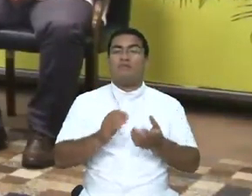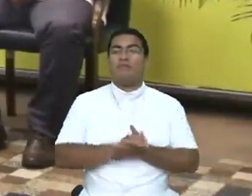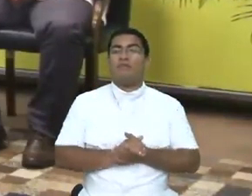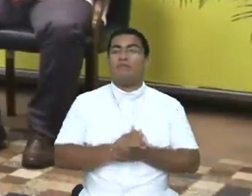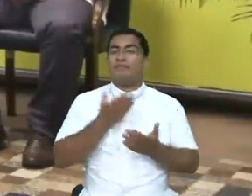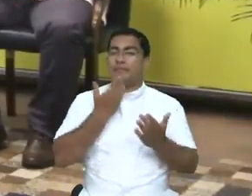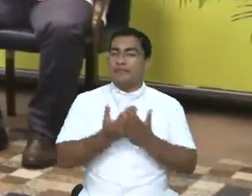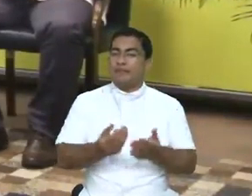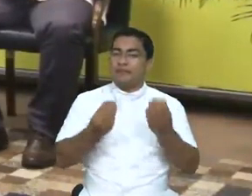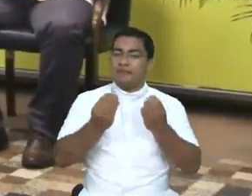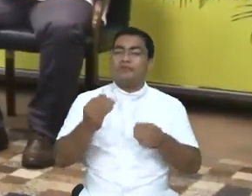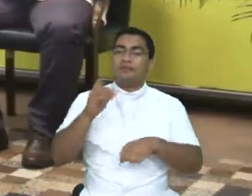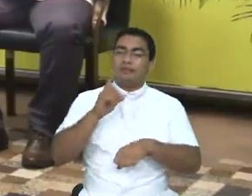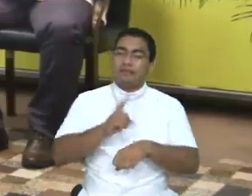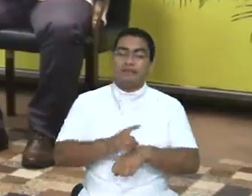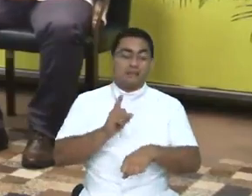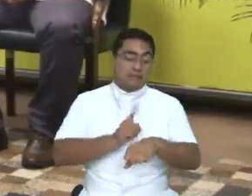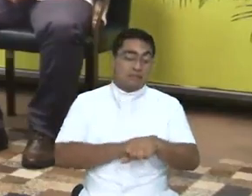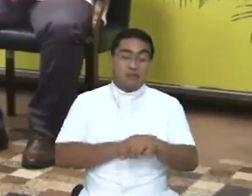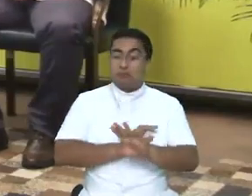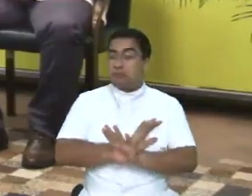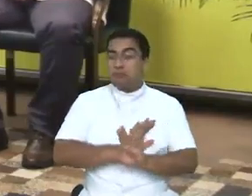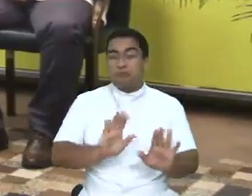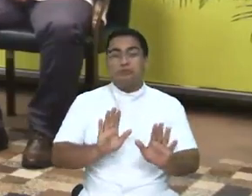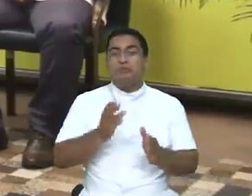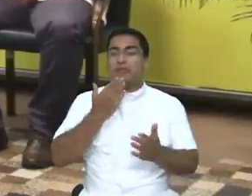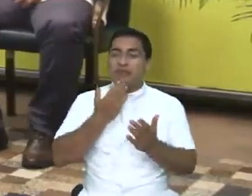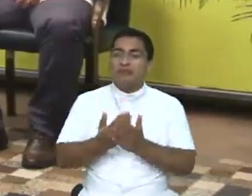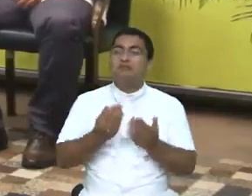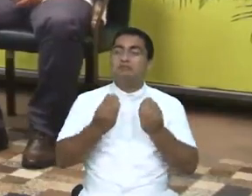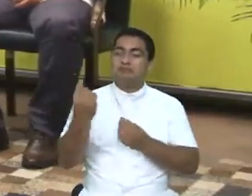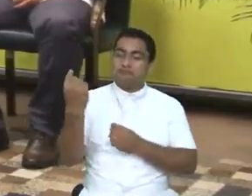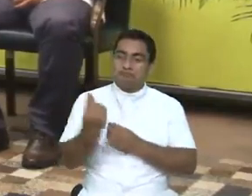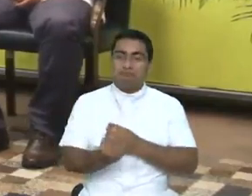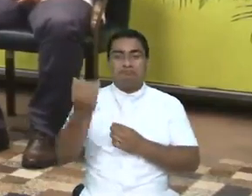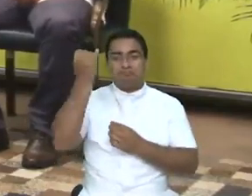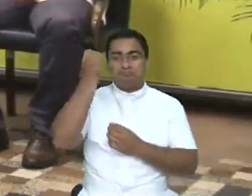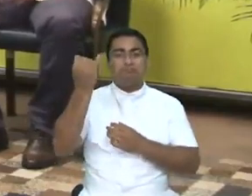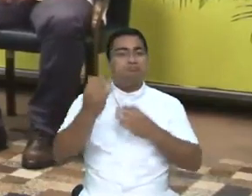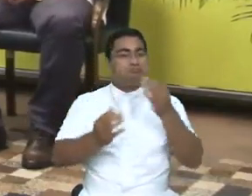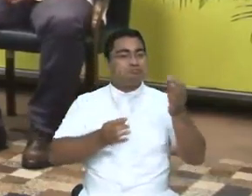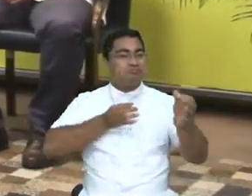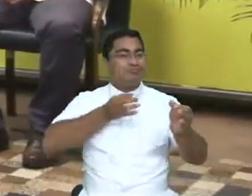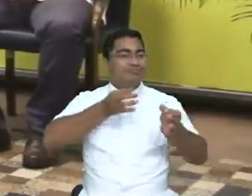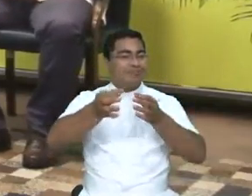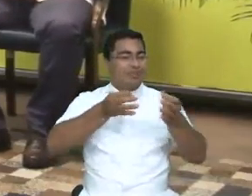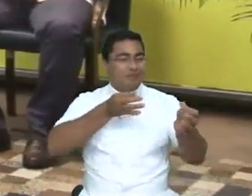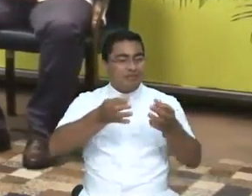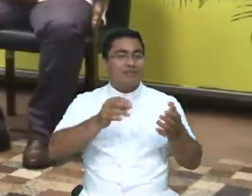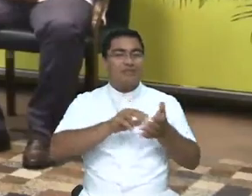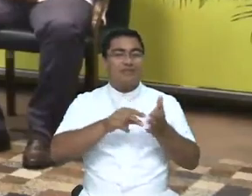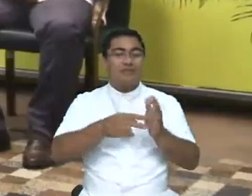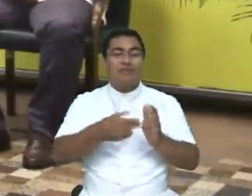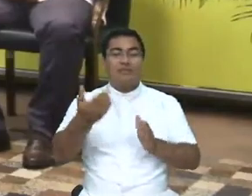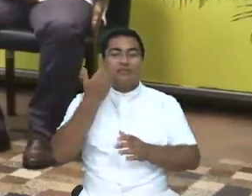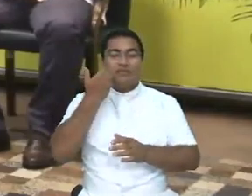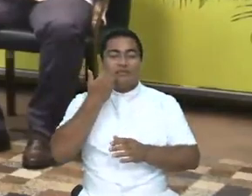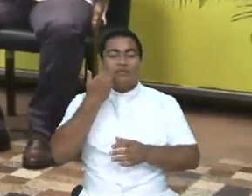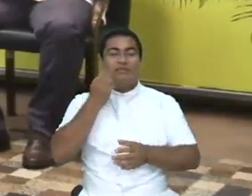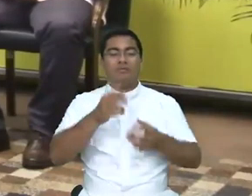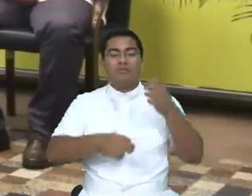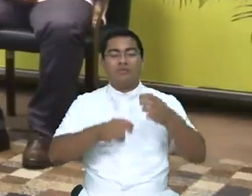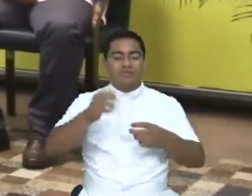Le agradecemos, doctor, ya se nos acabó el tiempo. Gracias por haber dado su conocimiento sobre estas enfermedades y lesiones